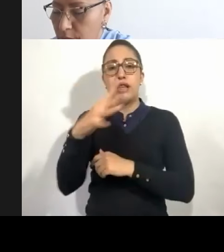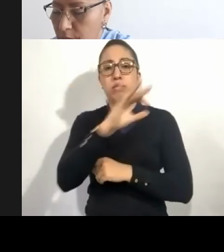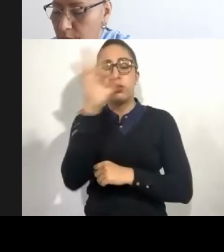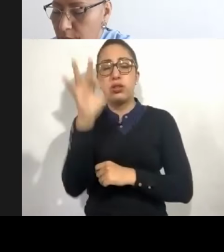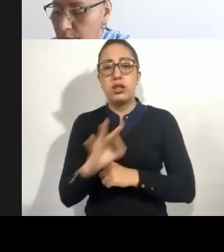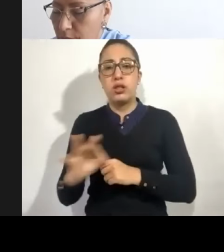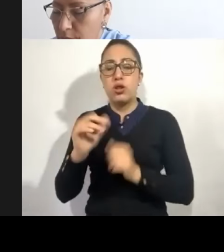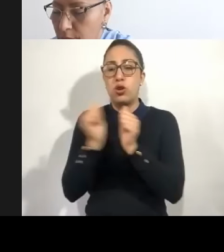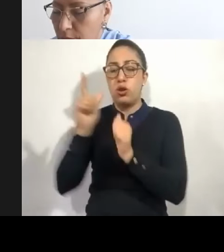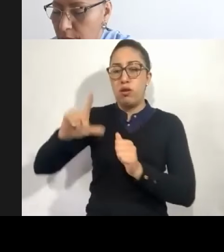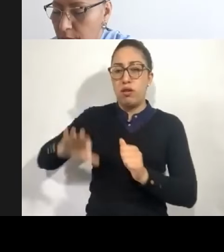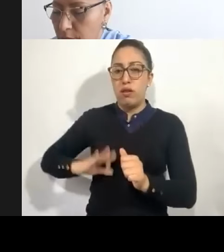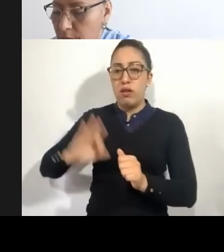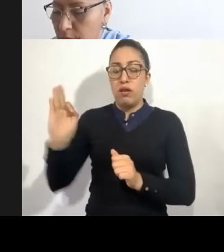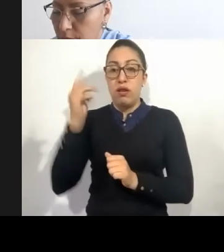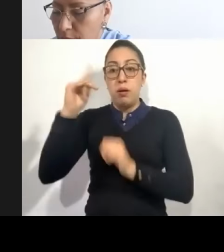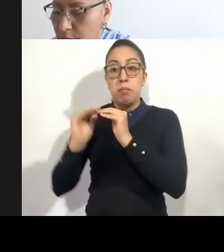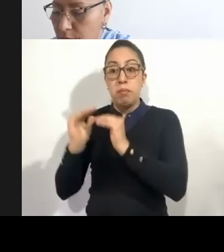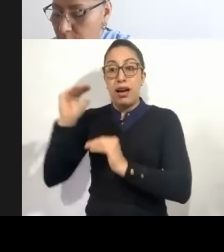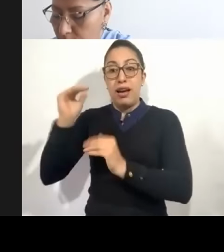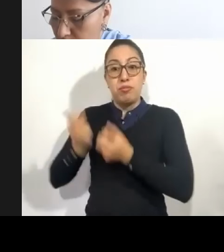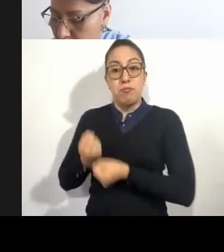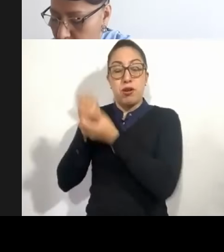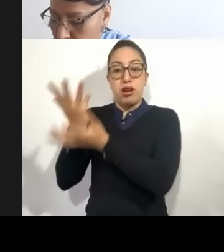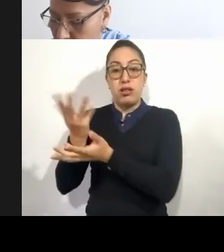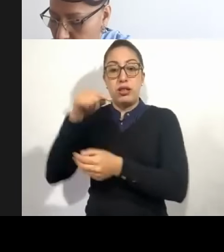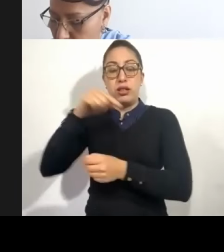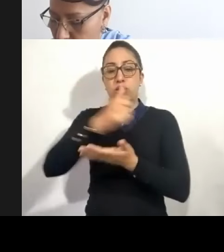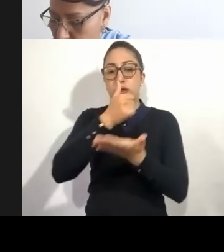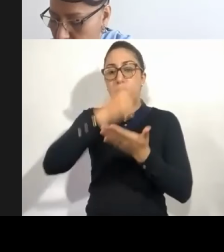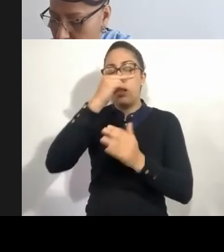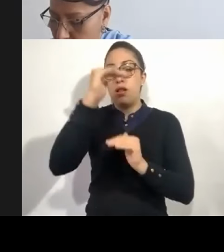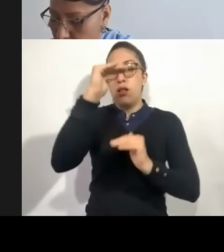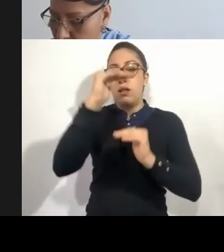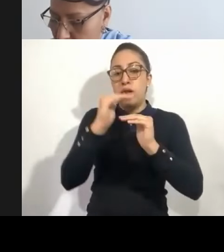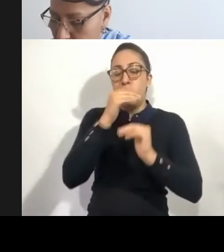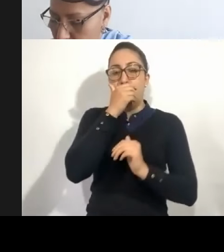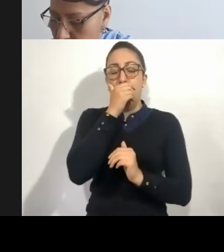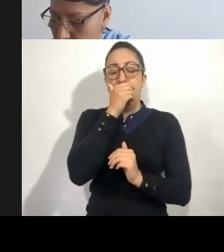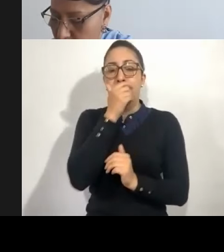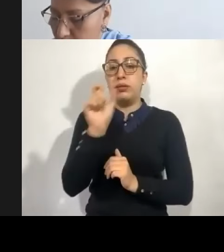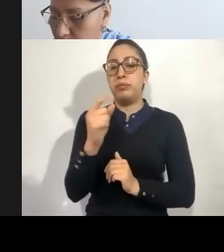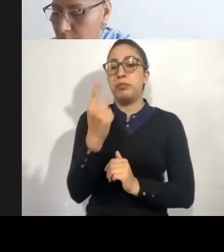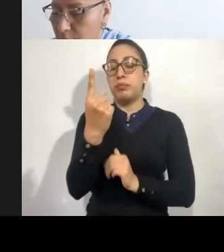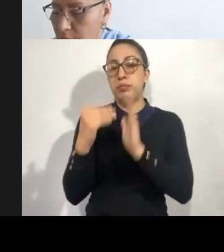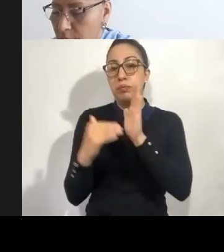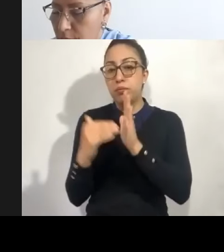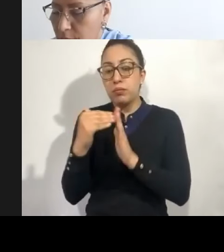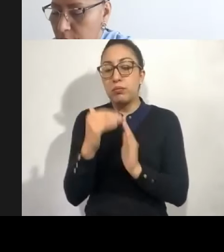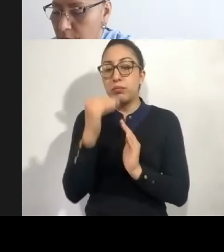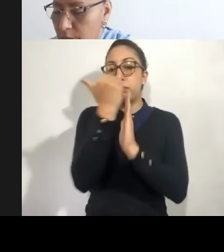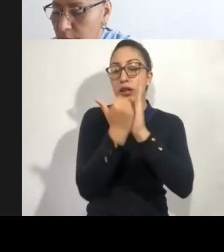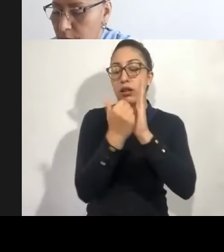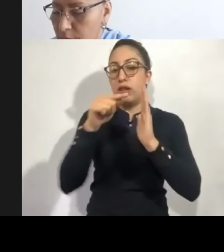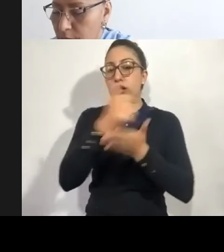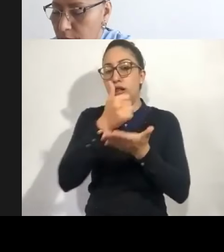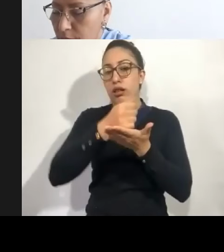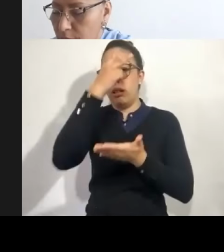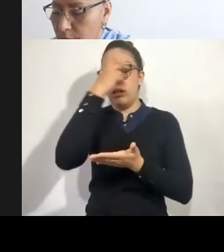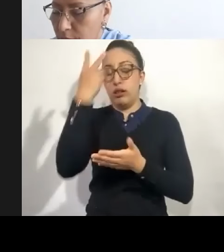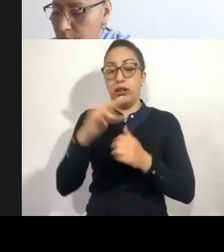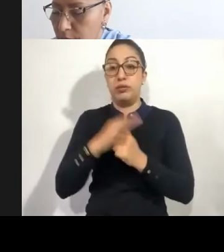el 10%, nosotros decrecemos en 21 millones. Y sabemos que los ciudadanos han sido muy responsables. Si la federación no nos